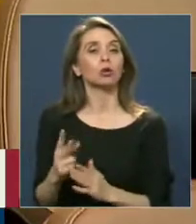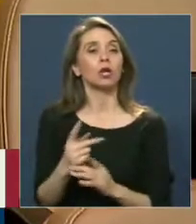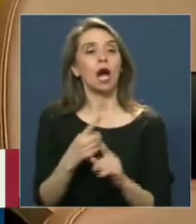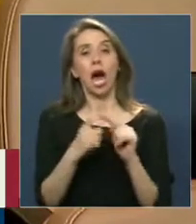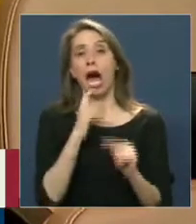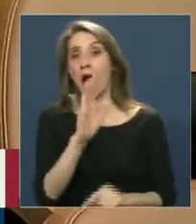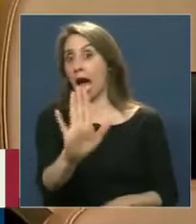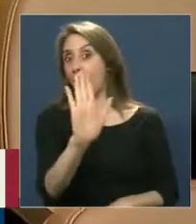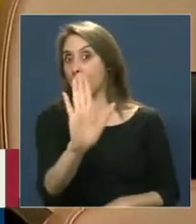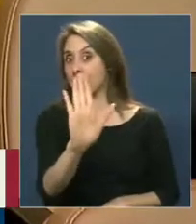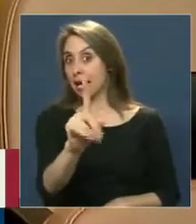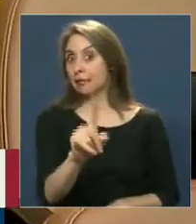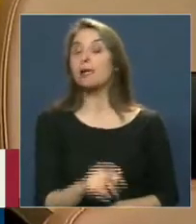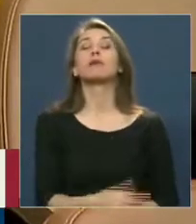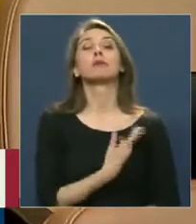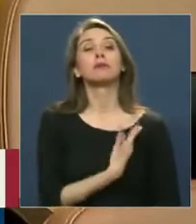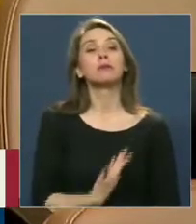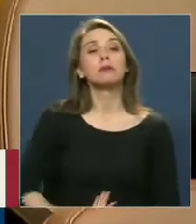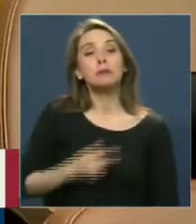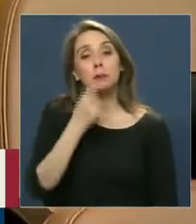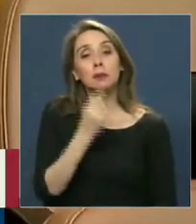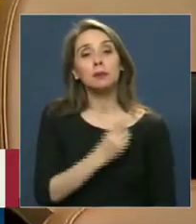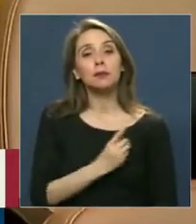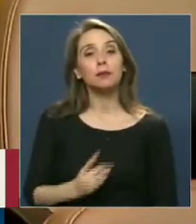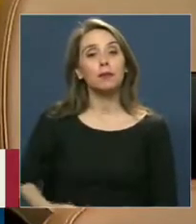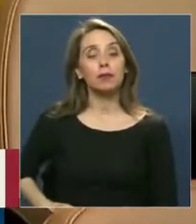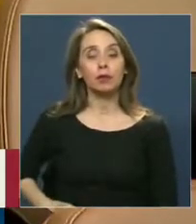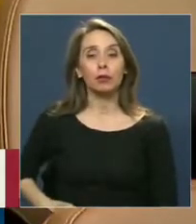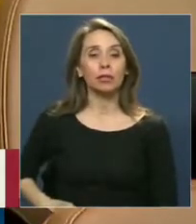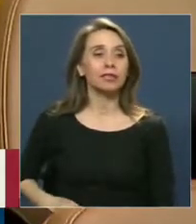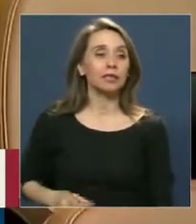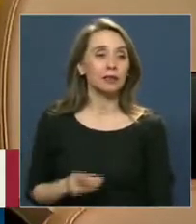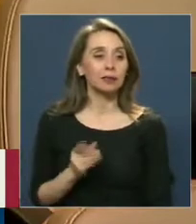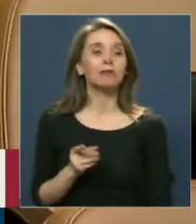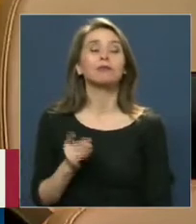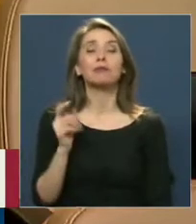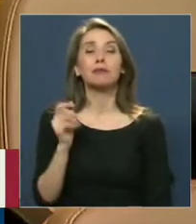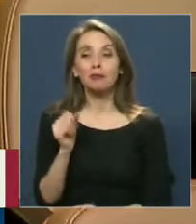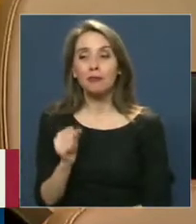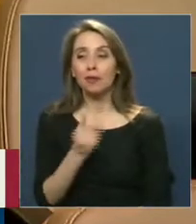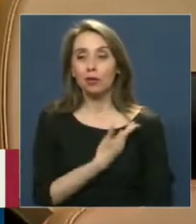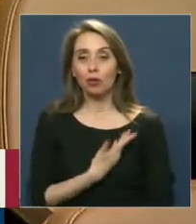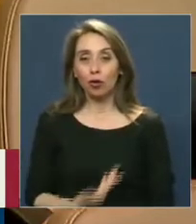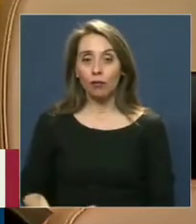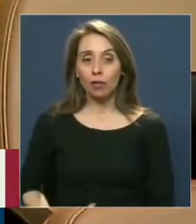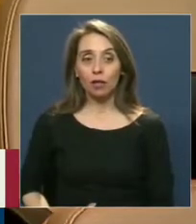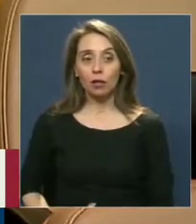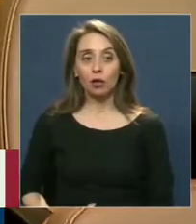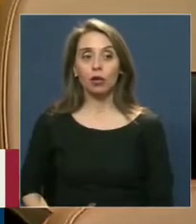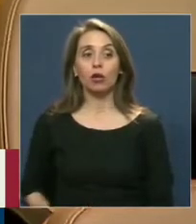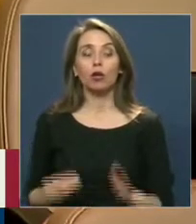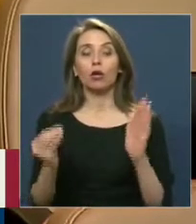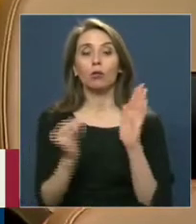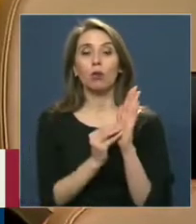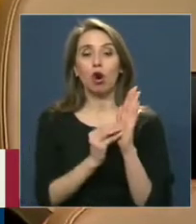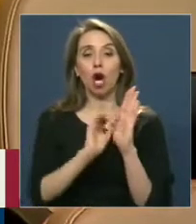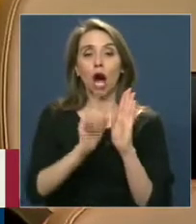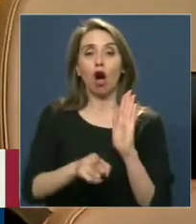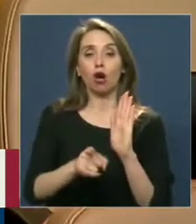amenazas. Estimado presidente, estimados parlamentarios, yo quiero de una vez por todas que el gobierno coloque estado de